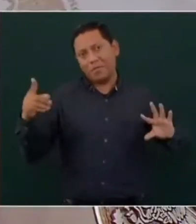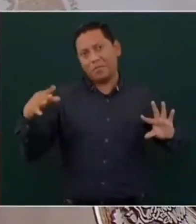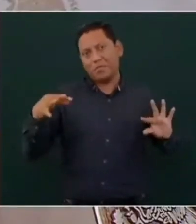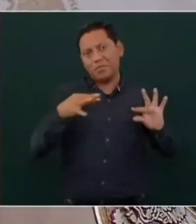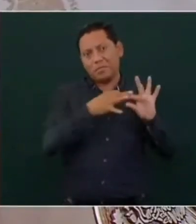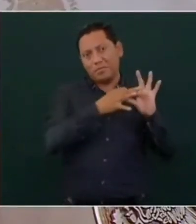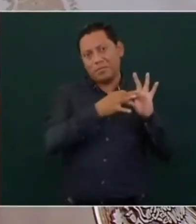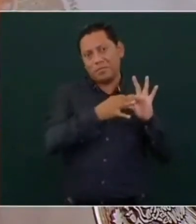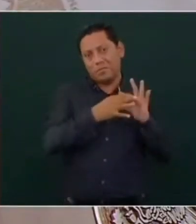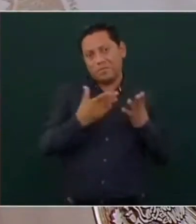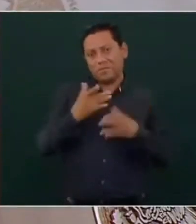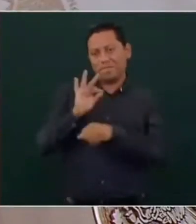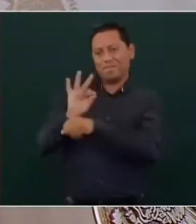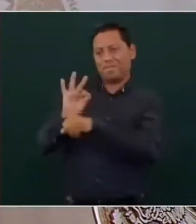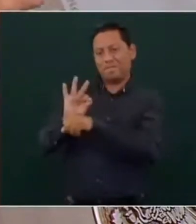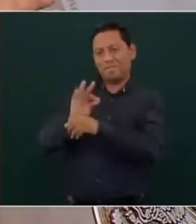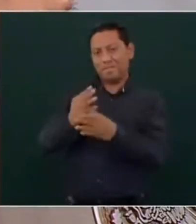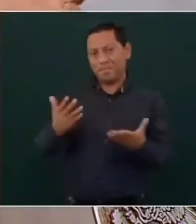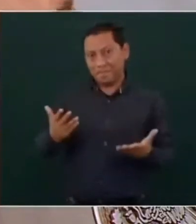y